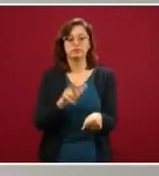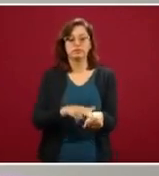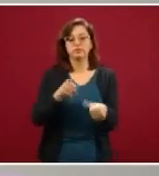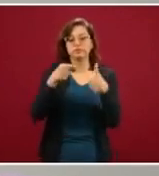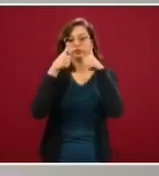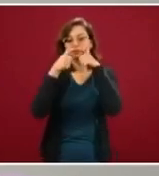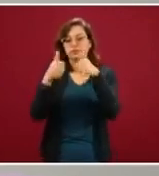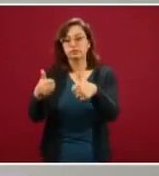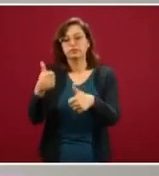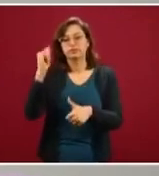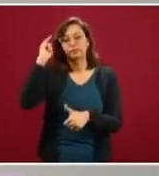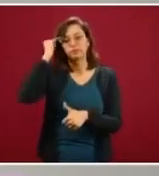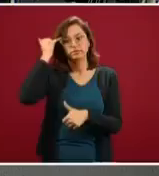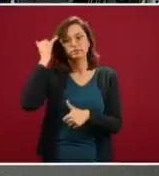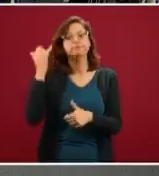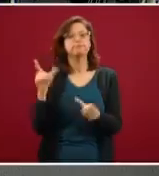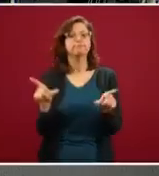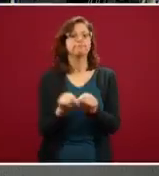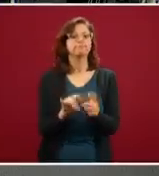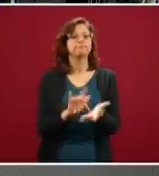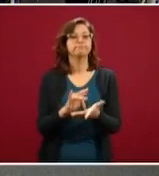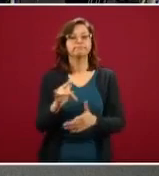indígena. Gracias.